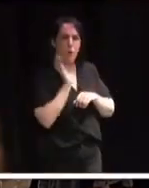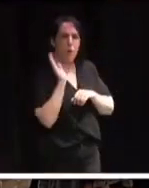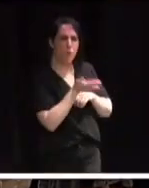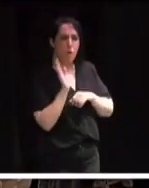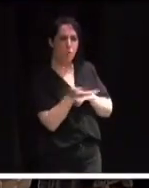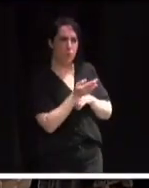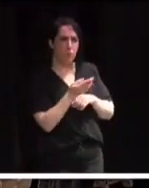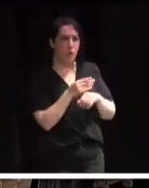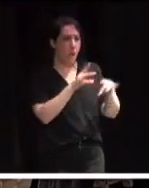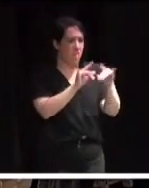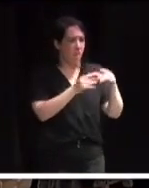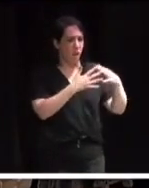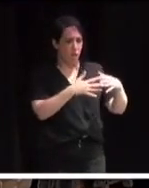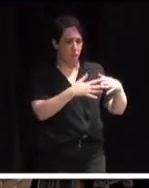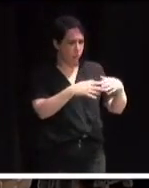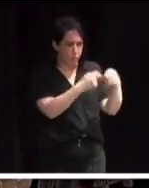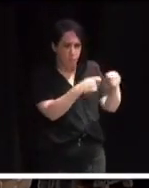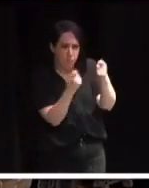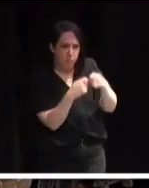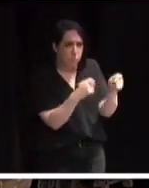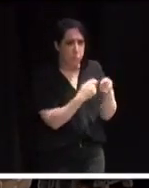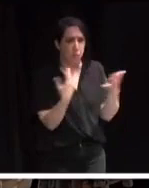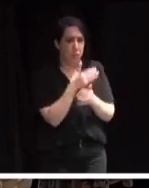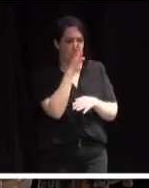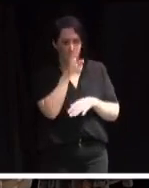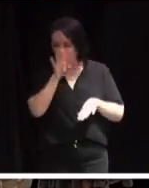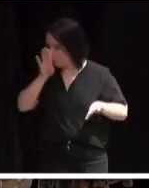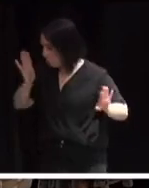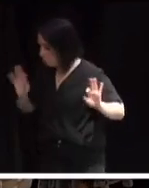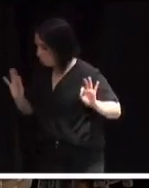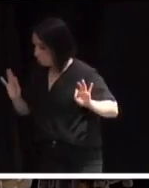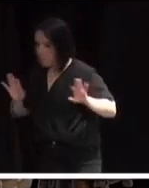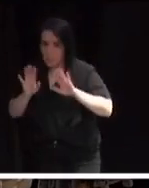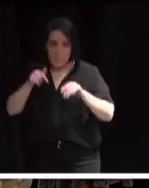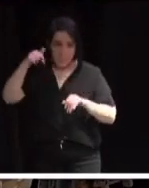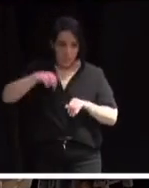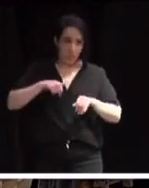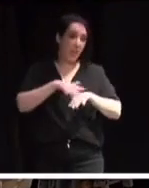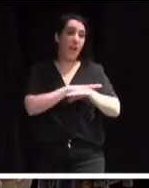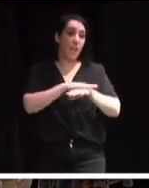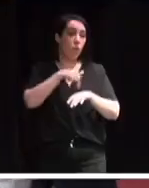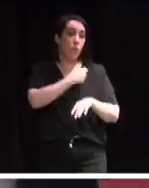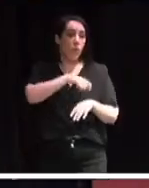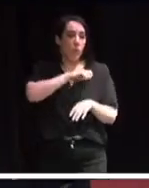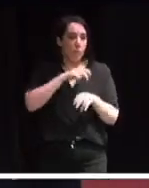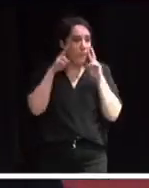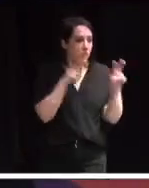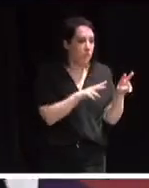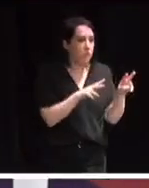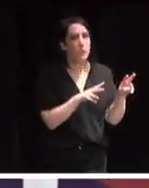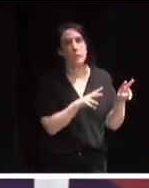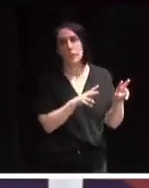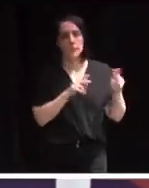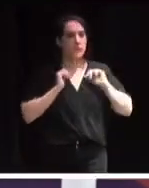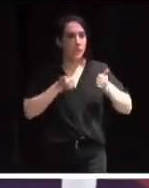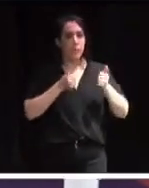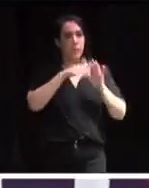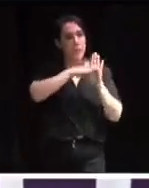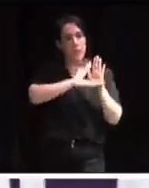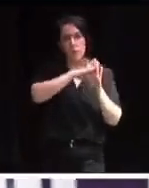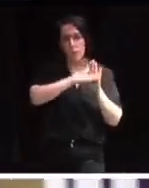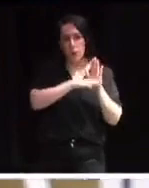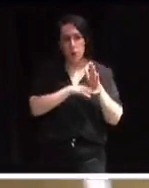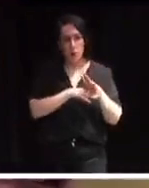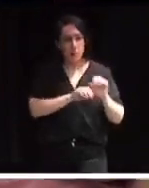para otro lado ya ha tenido que ser el gobierno de España este gobierno de coalición El que ponga en marcha un programa para